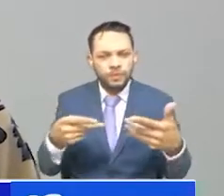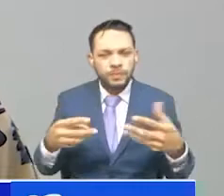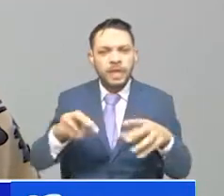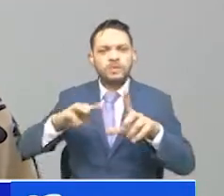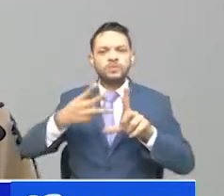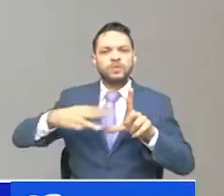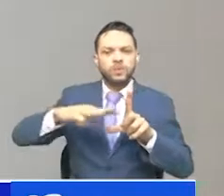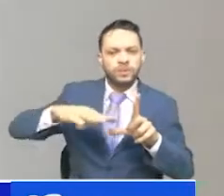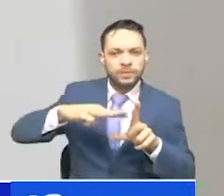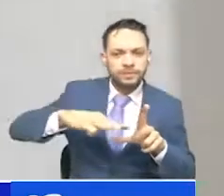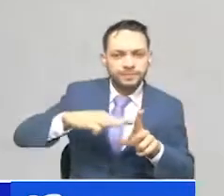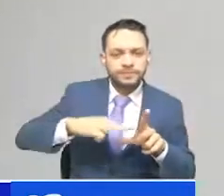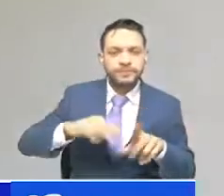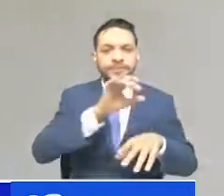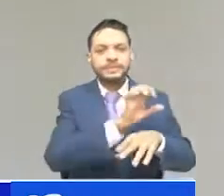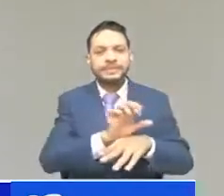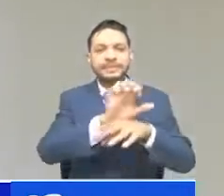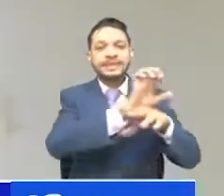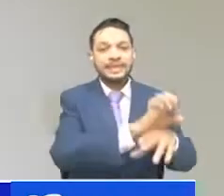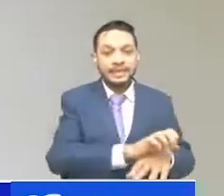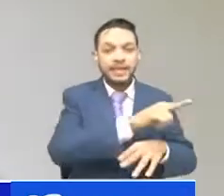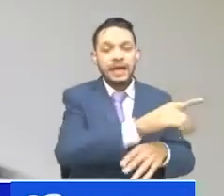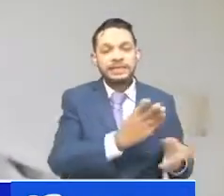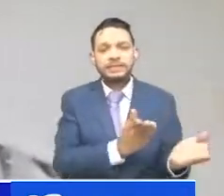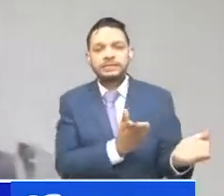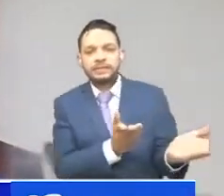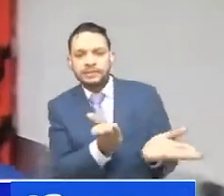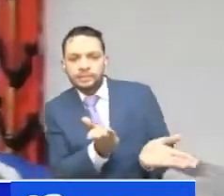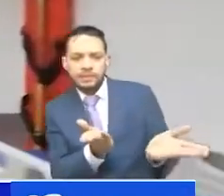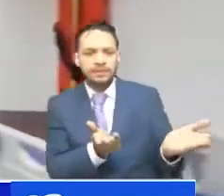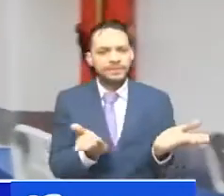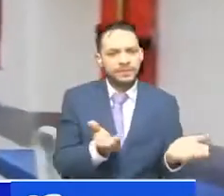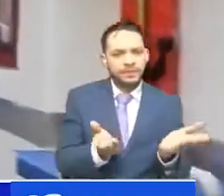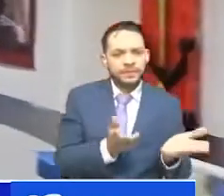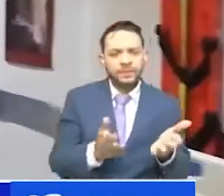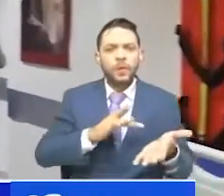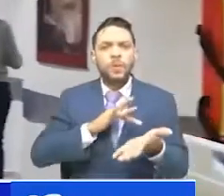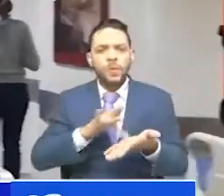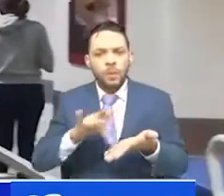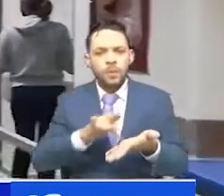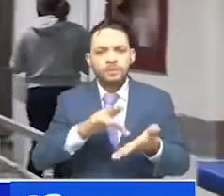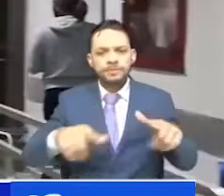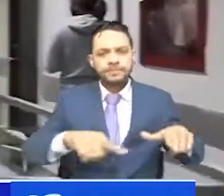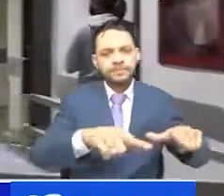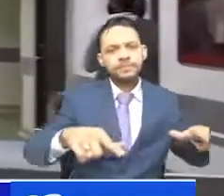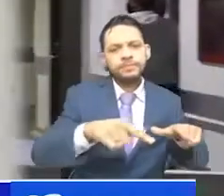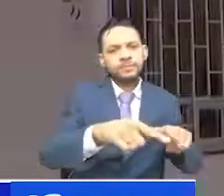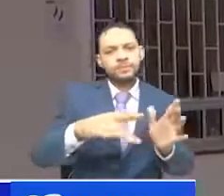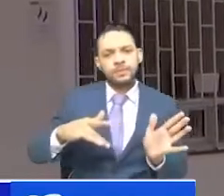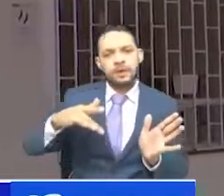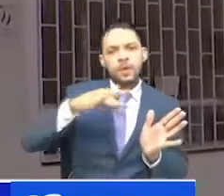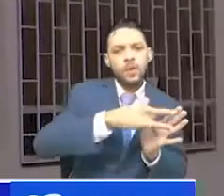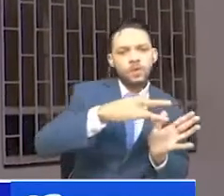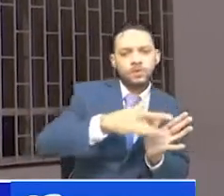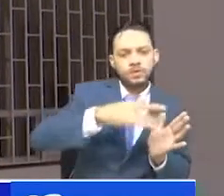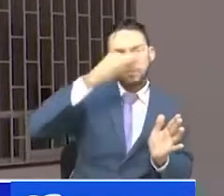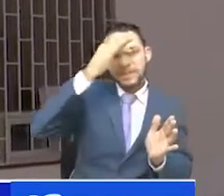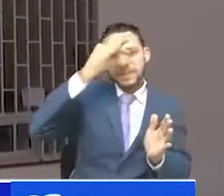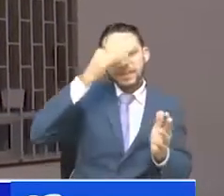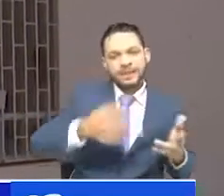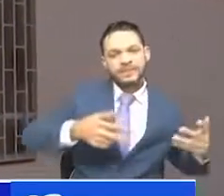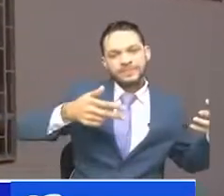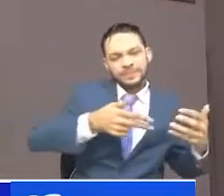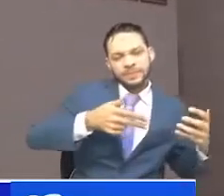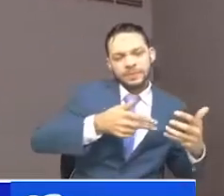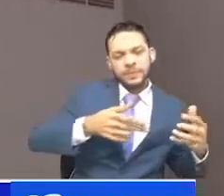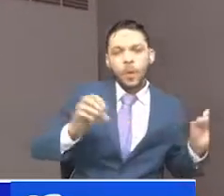en donde esta entidad tenía servicios, sobre todo por el área de urgencias, como es el Hospital de Santa Rosa o la S. Salud Pereira,